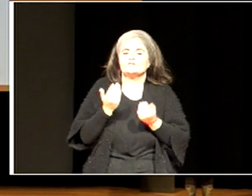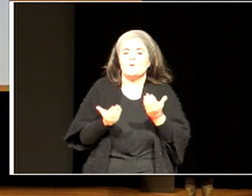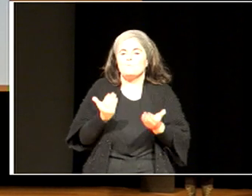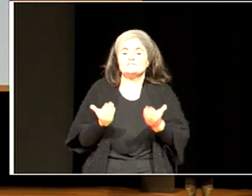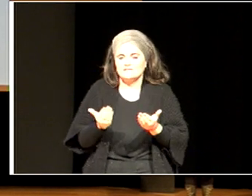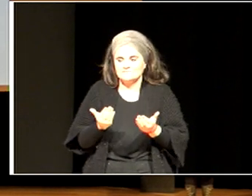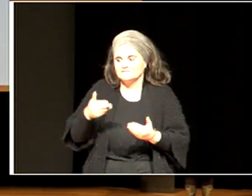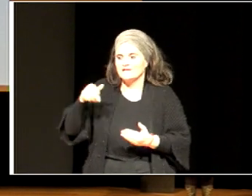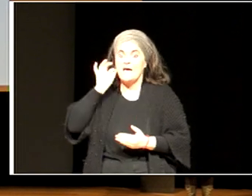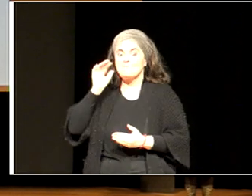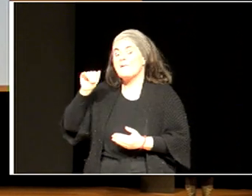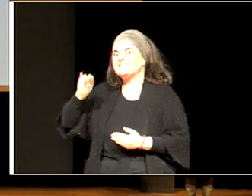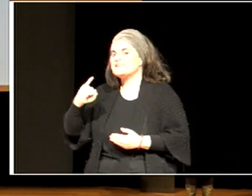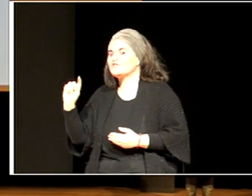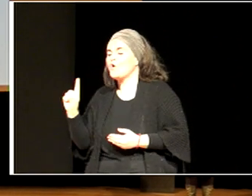caja